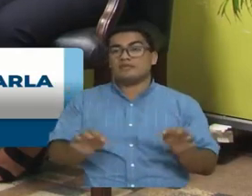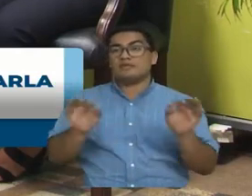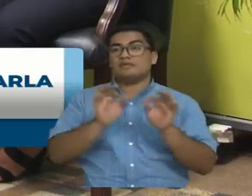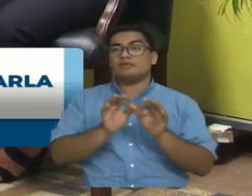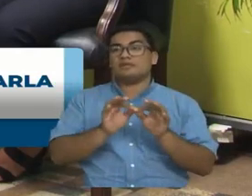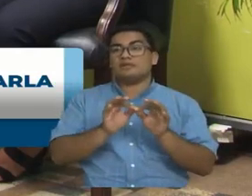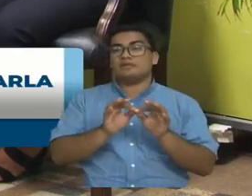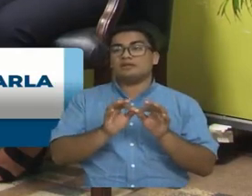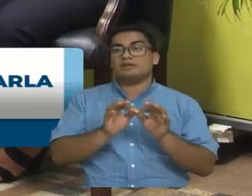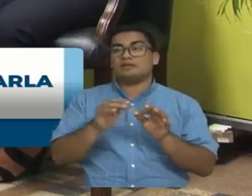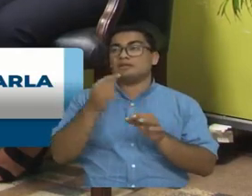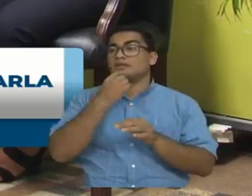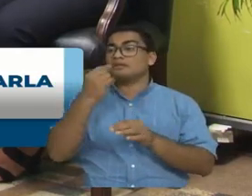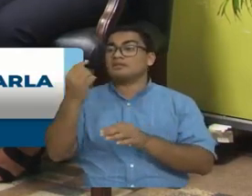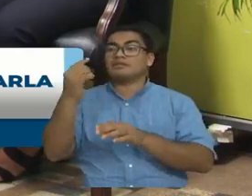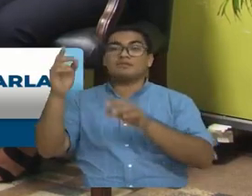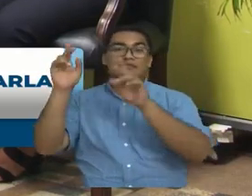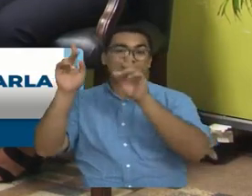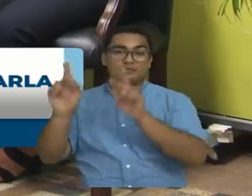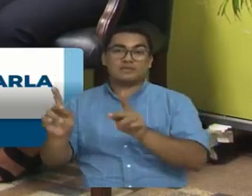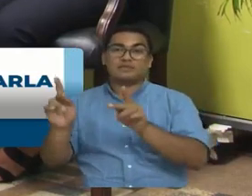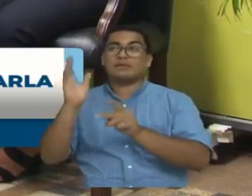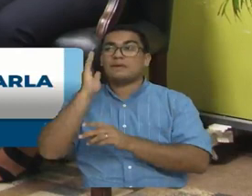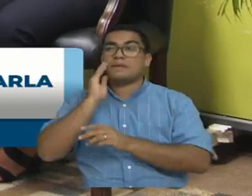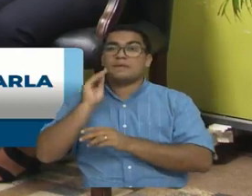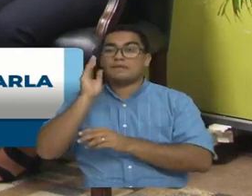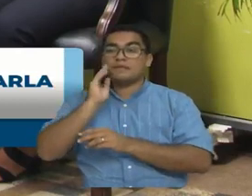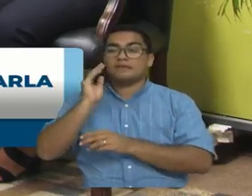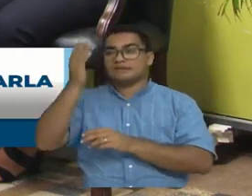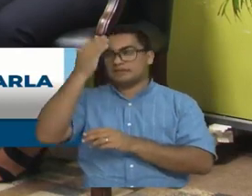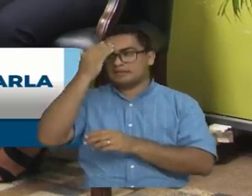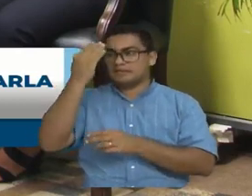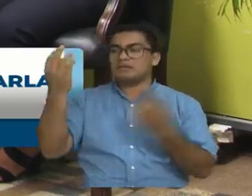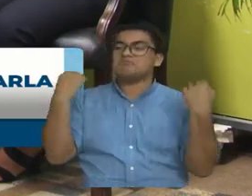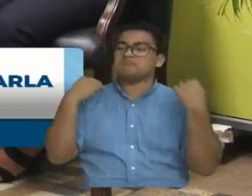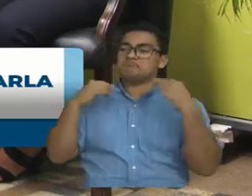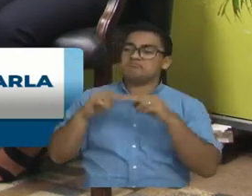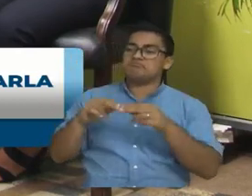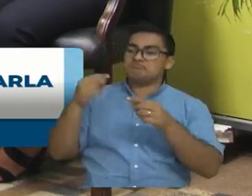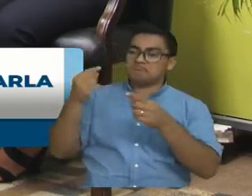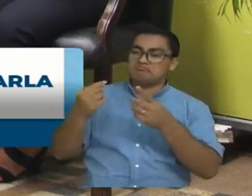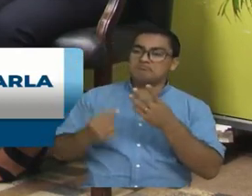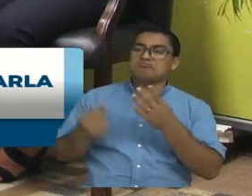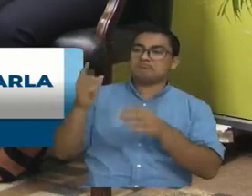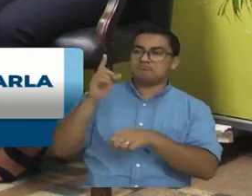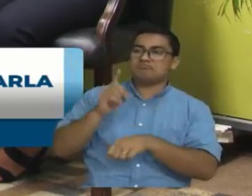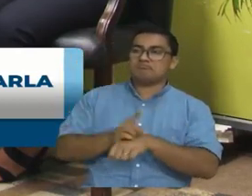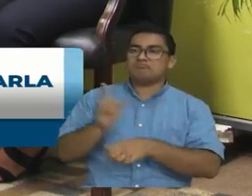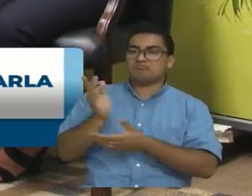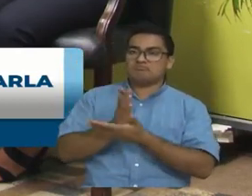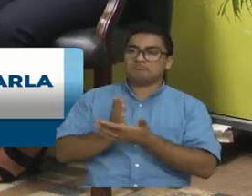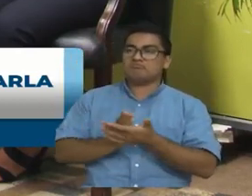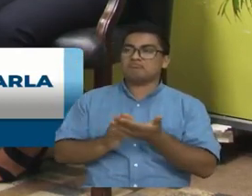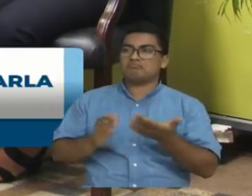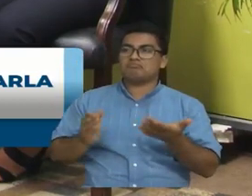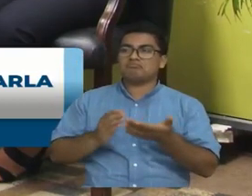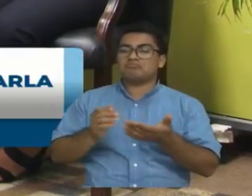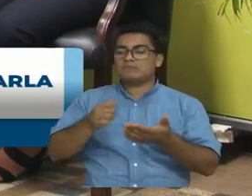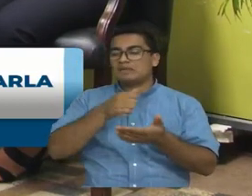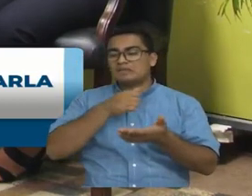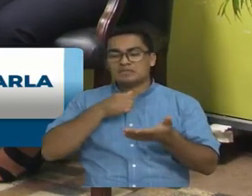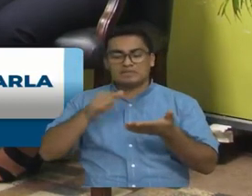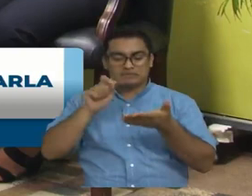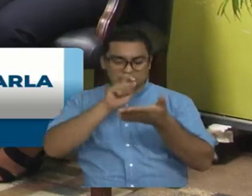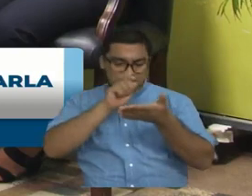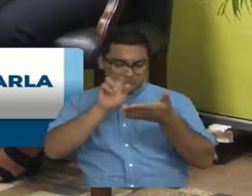persona preparada o capacitada para hacer el diagnóstico en base a criterios clínicos que hay y pruebas de lectura